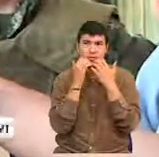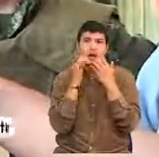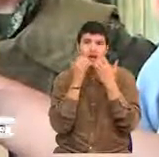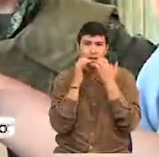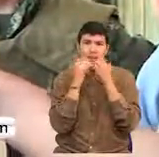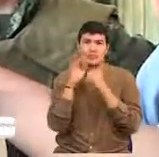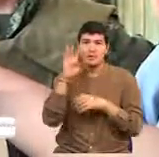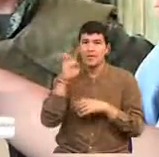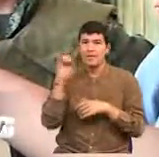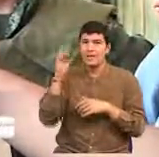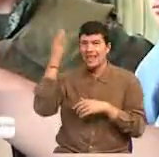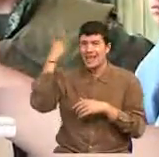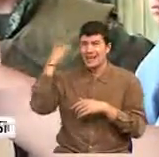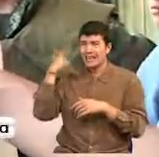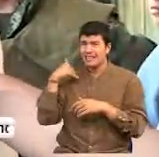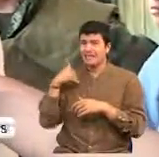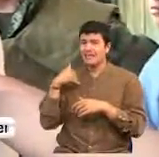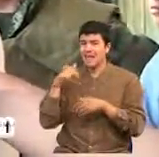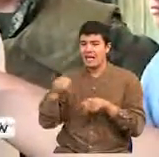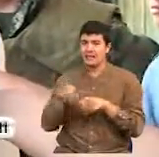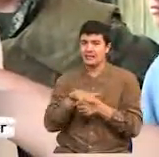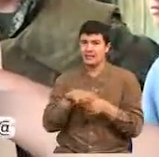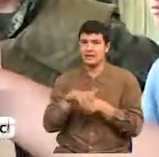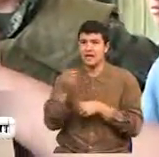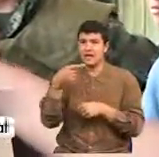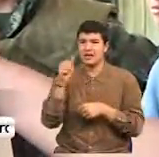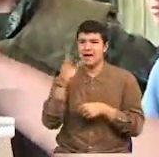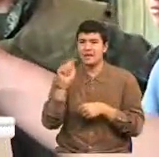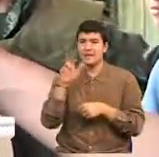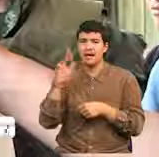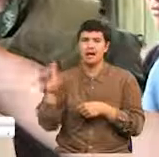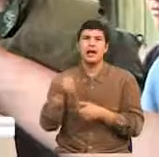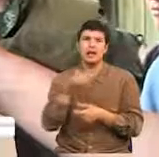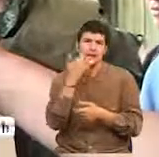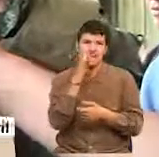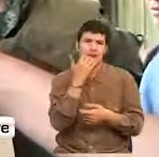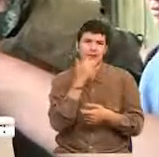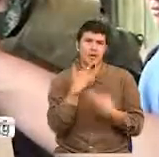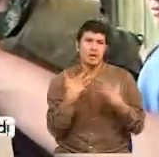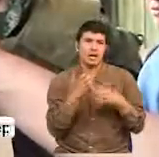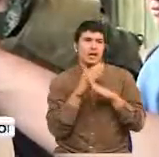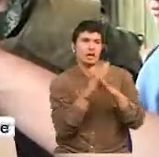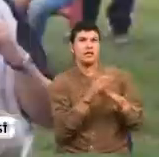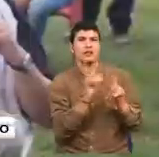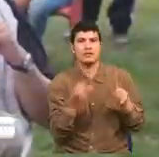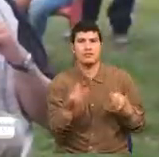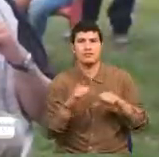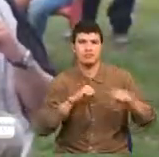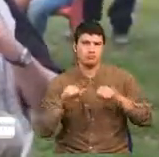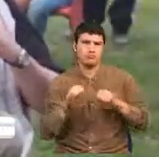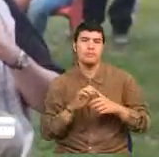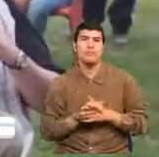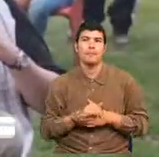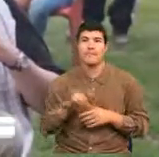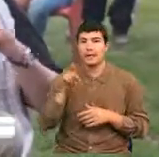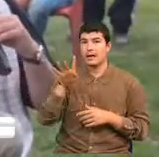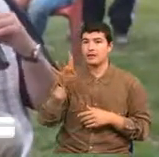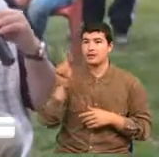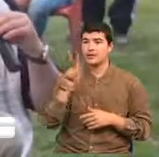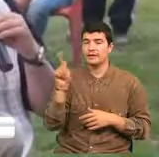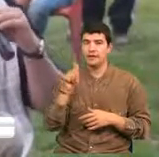el 90 sucedió aquí en La Gabarra y por el nerviosismo quisieron evitarlo y se movilizaron. El 14 de febrero y